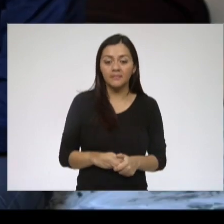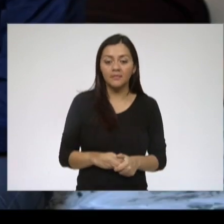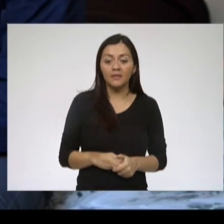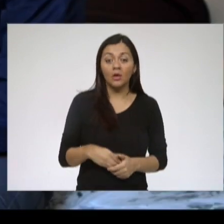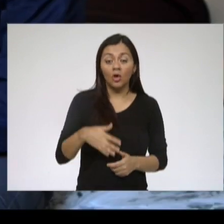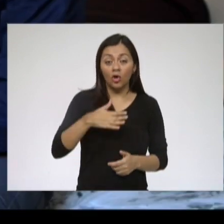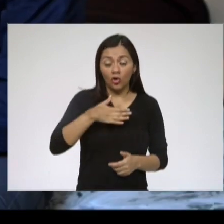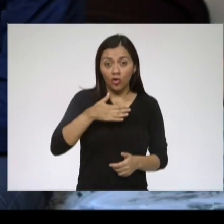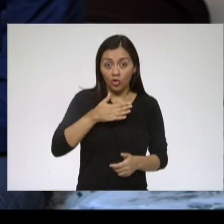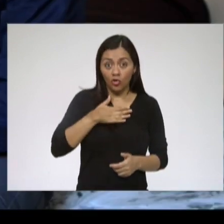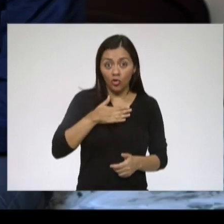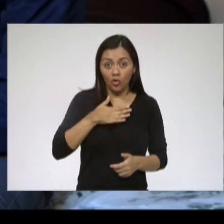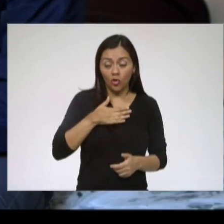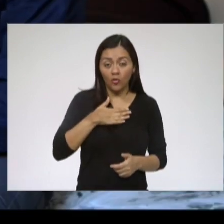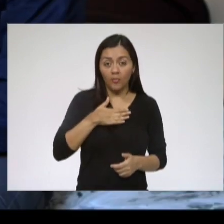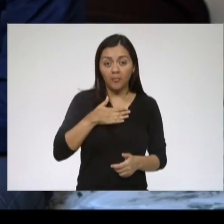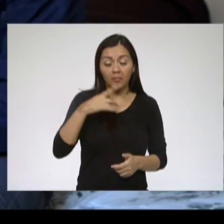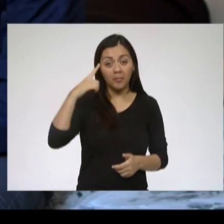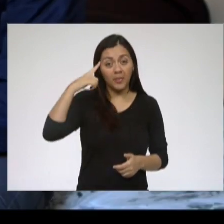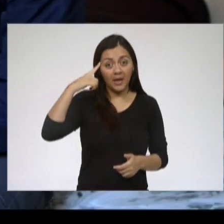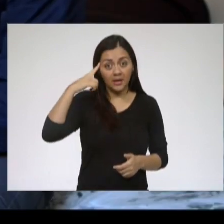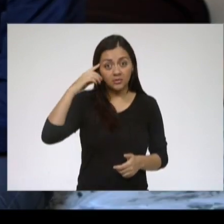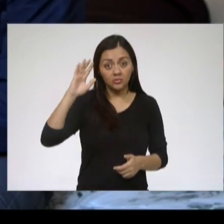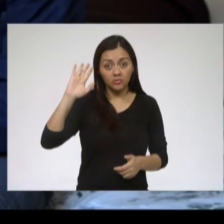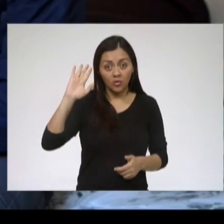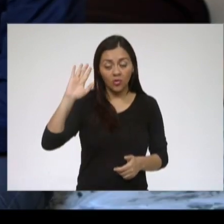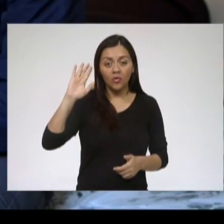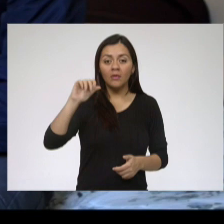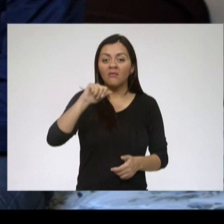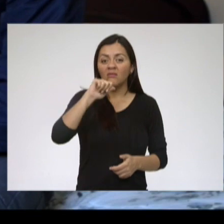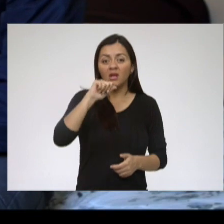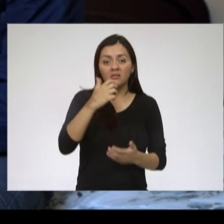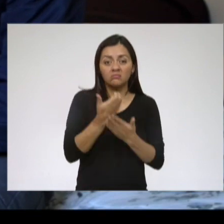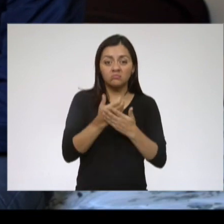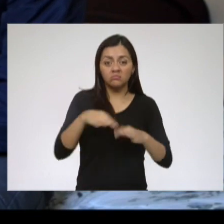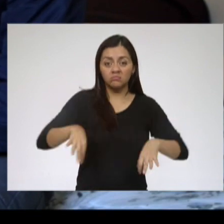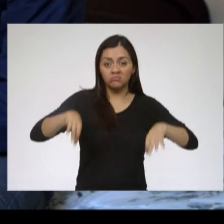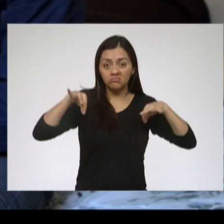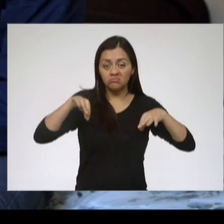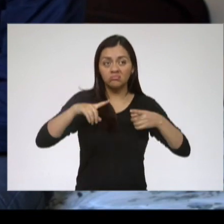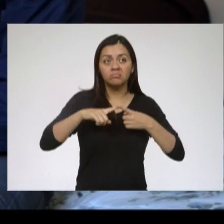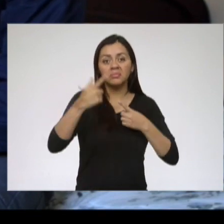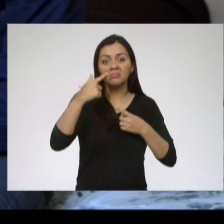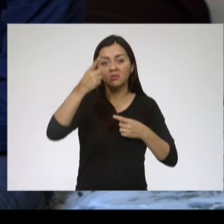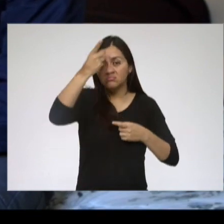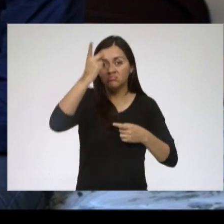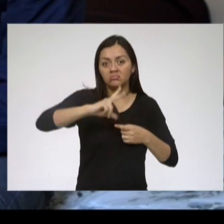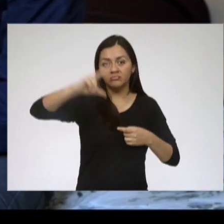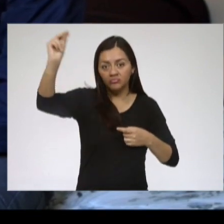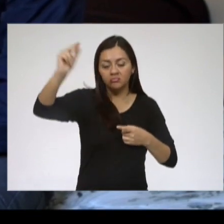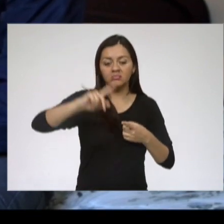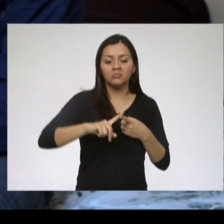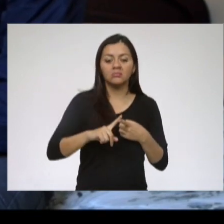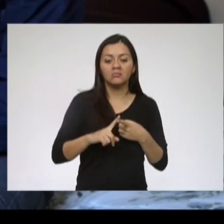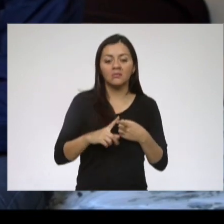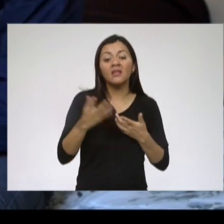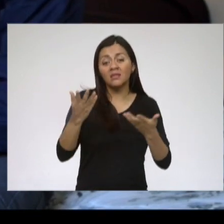Yo creo tal vez por la falta de dinero y tal vez